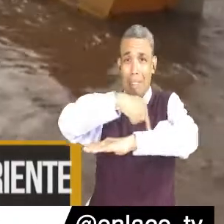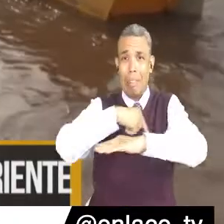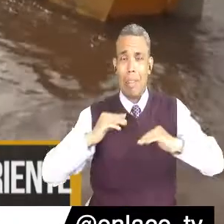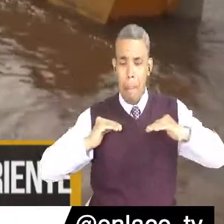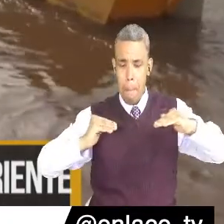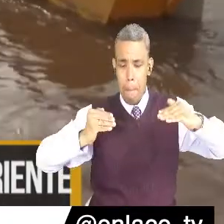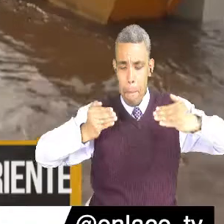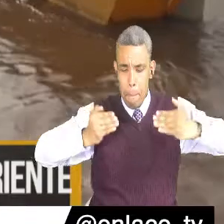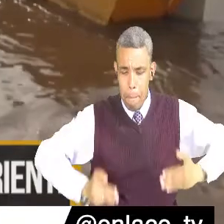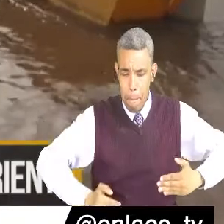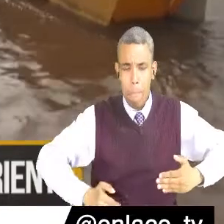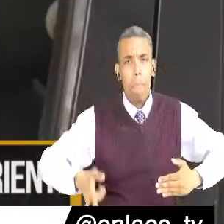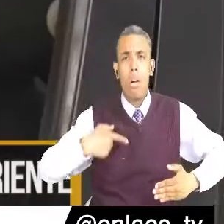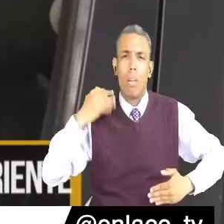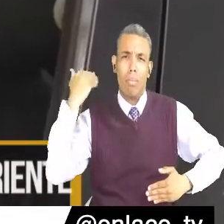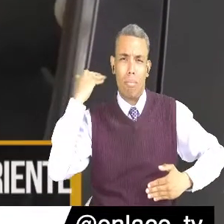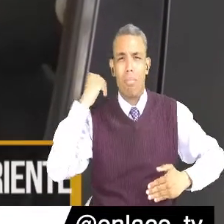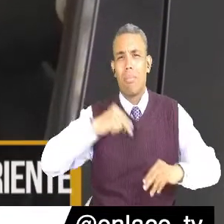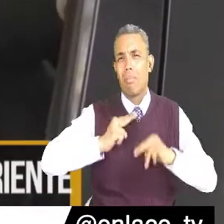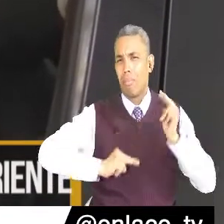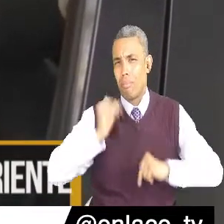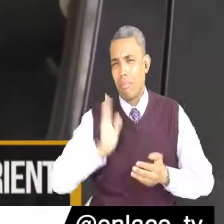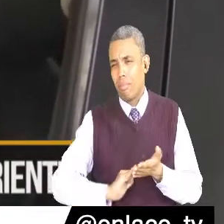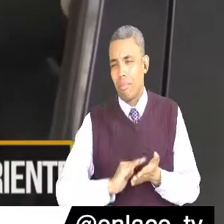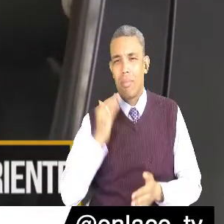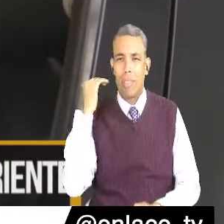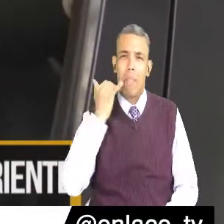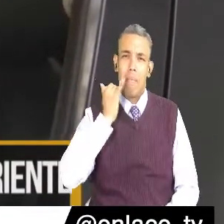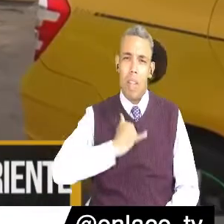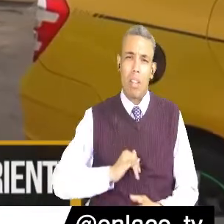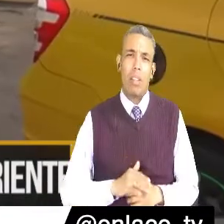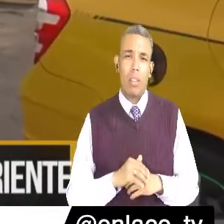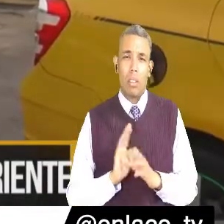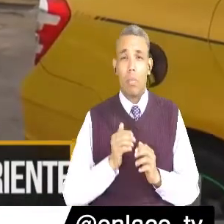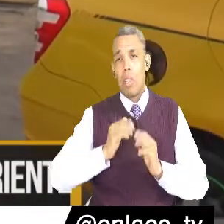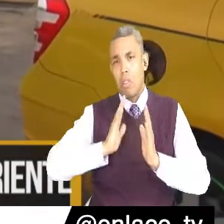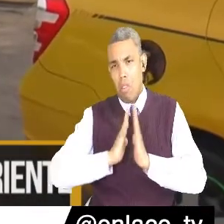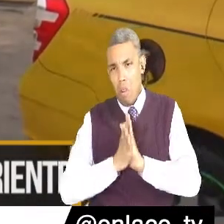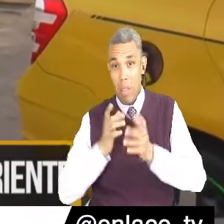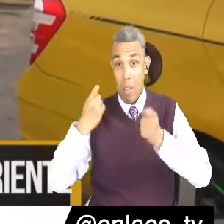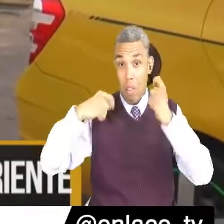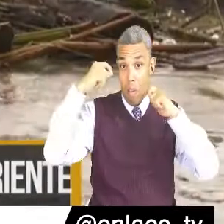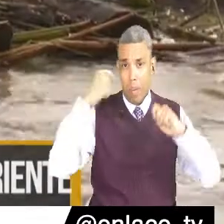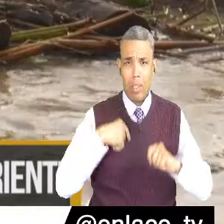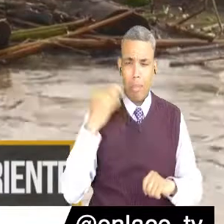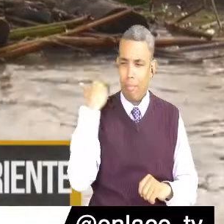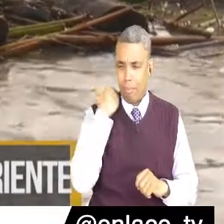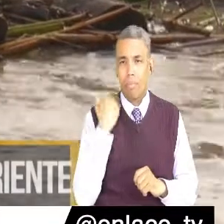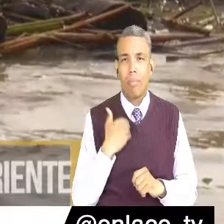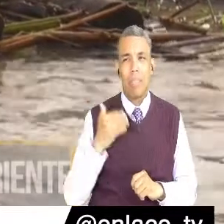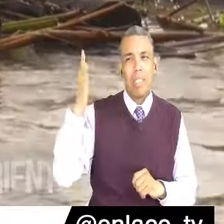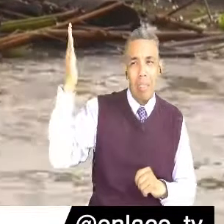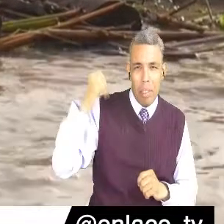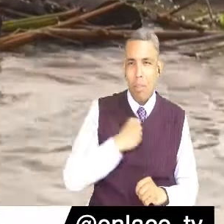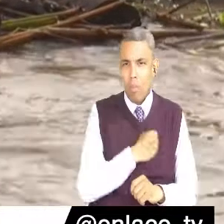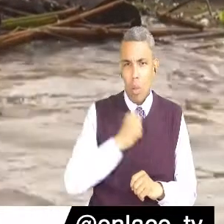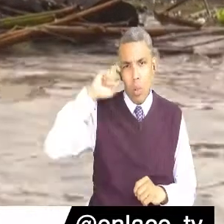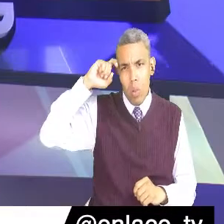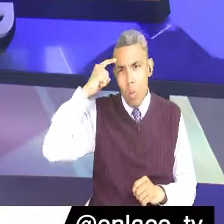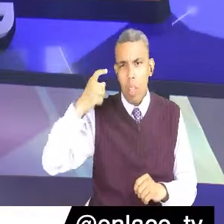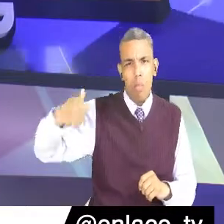visto notablemente afectado. Claro, eso sí se ve afectado. Los afectados pidieron la intervención de los entes